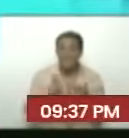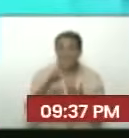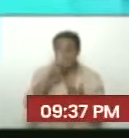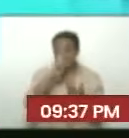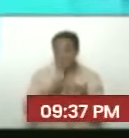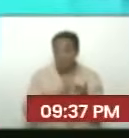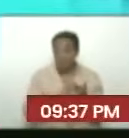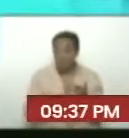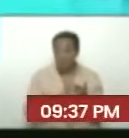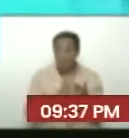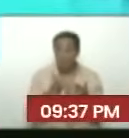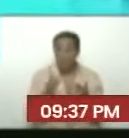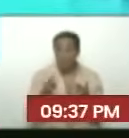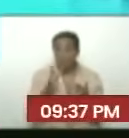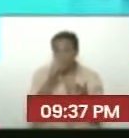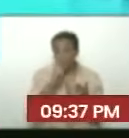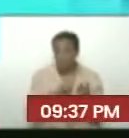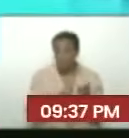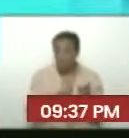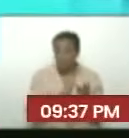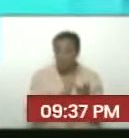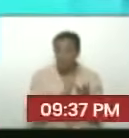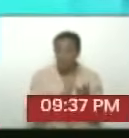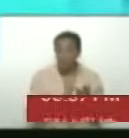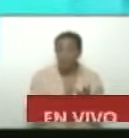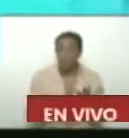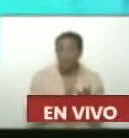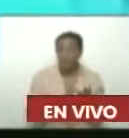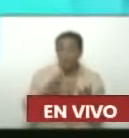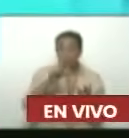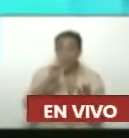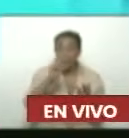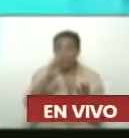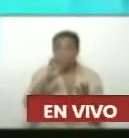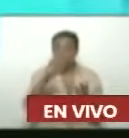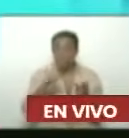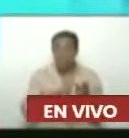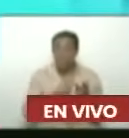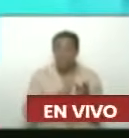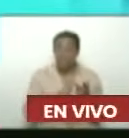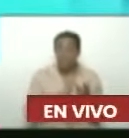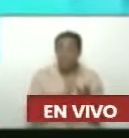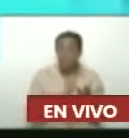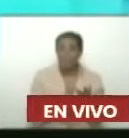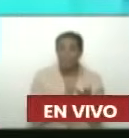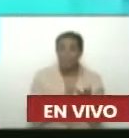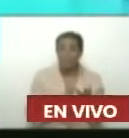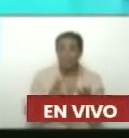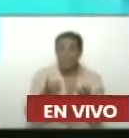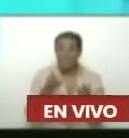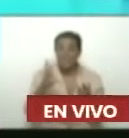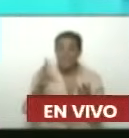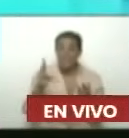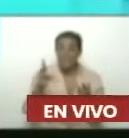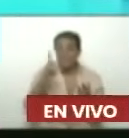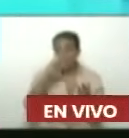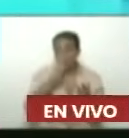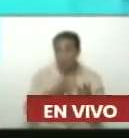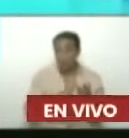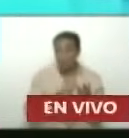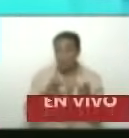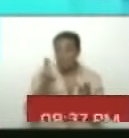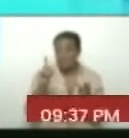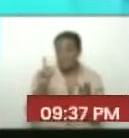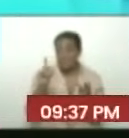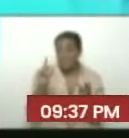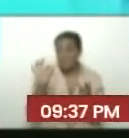15 años, cuarto año de estudio, Lucía Betere Muñiz, 18 años, está en el